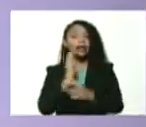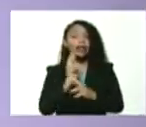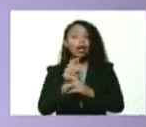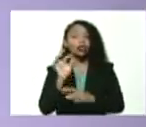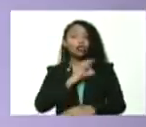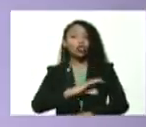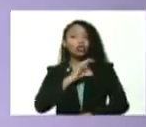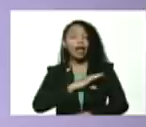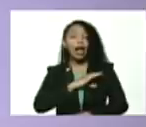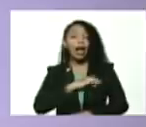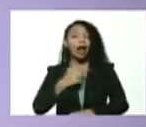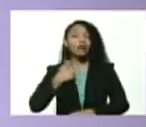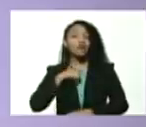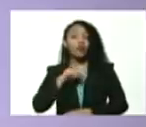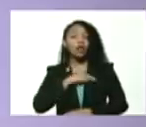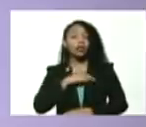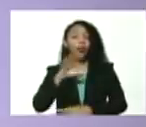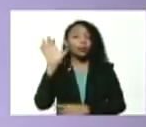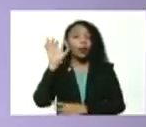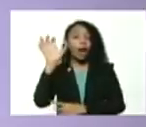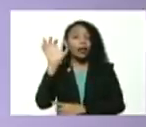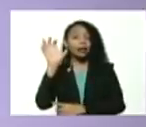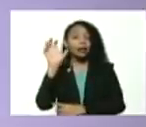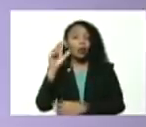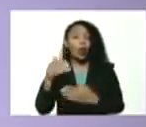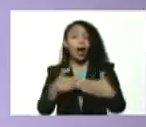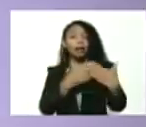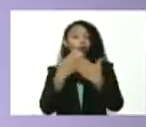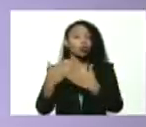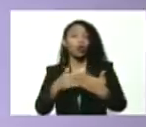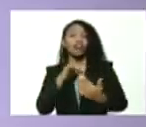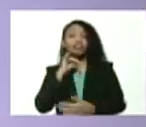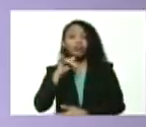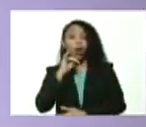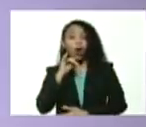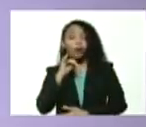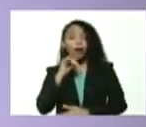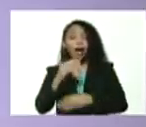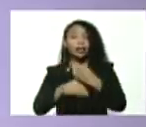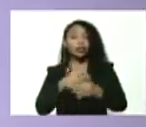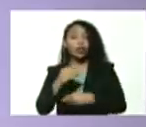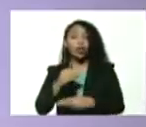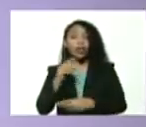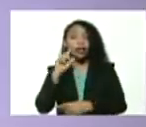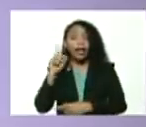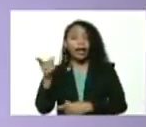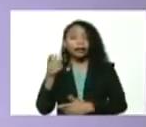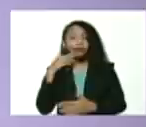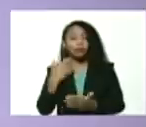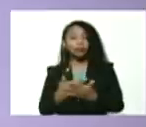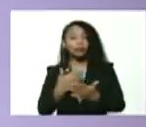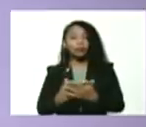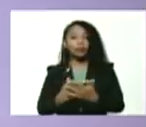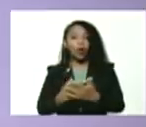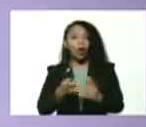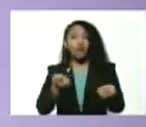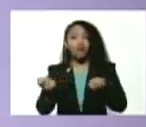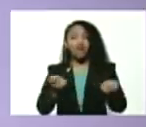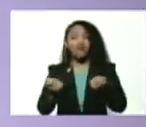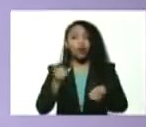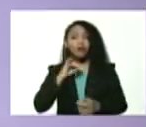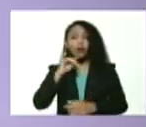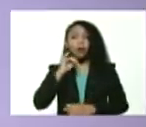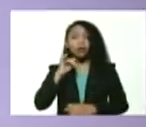sociales en nuestro país. Un estudio, un informe elaborado de Big Data, data que dan cuenta sobre el manejo de las noticias